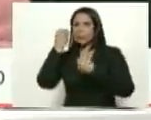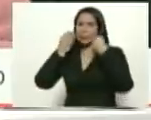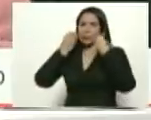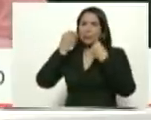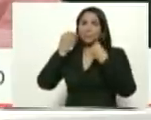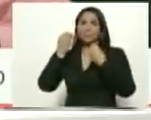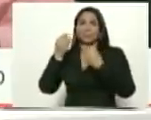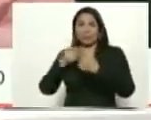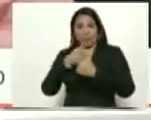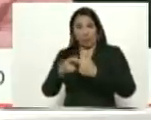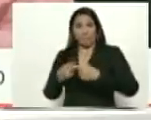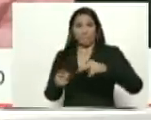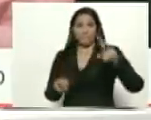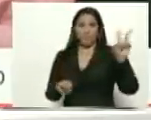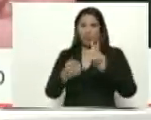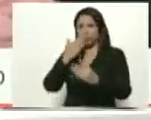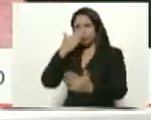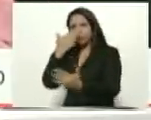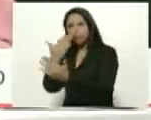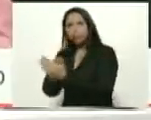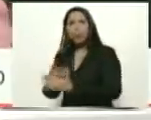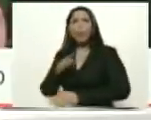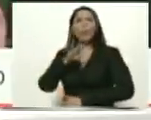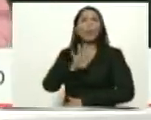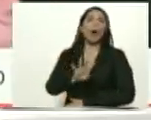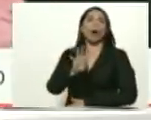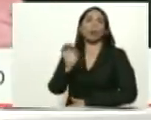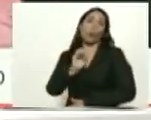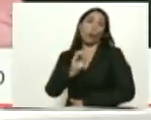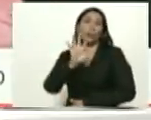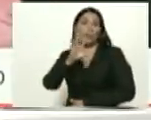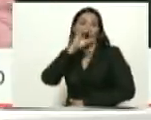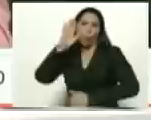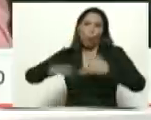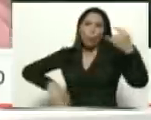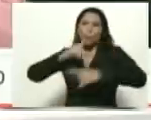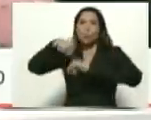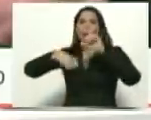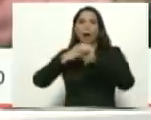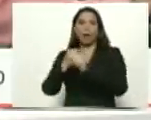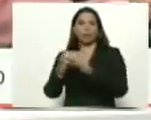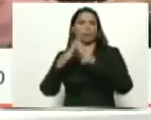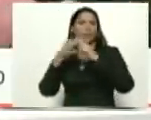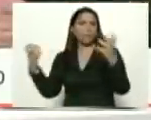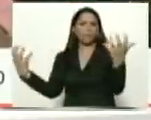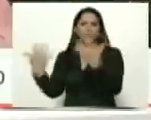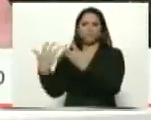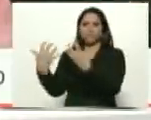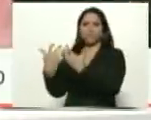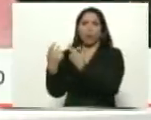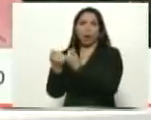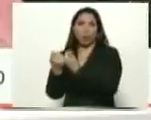Venezuela ha enfrentado estos 4 o 5 últimos años toda una guerra económica.